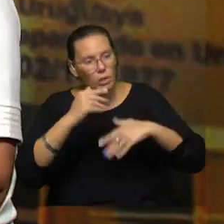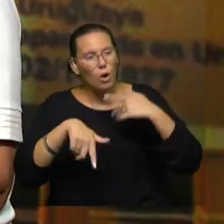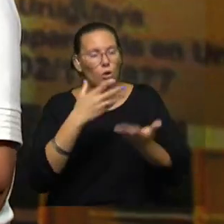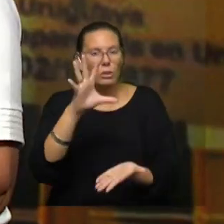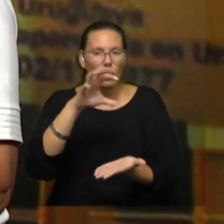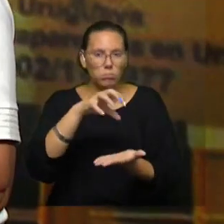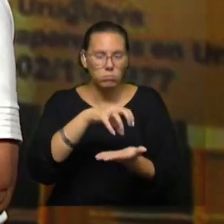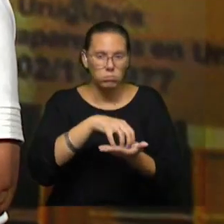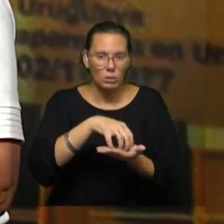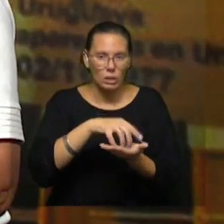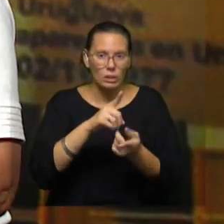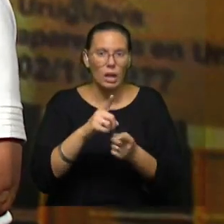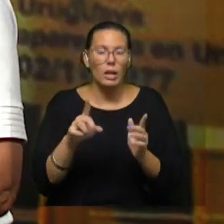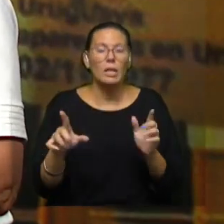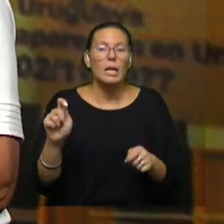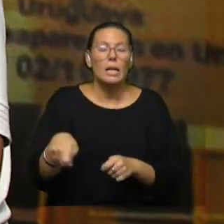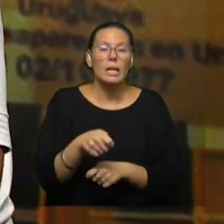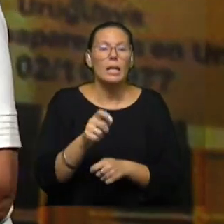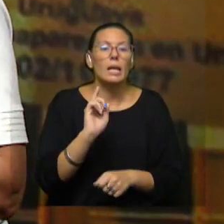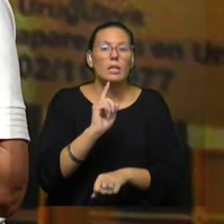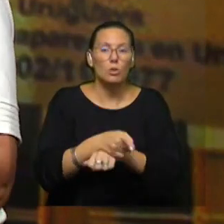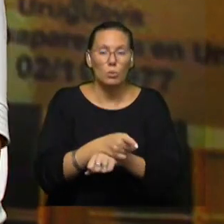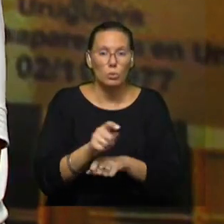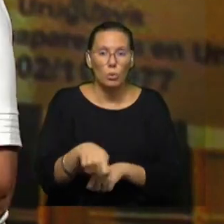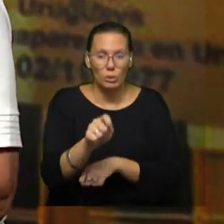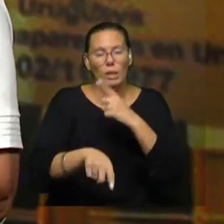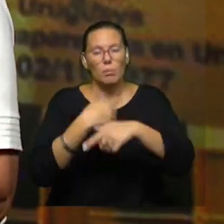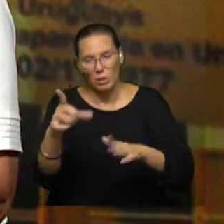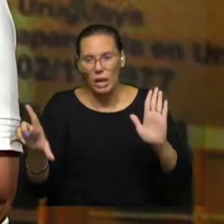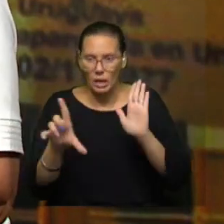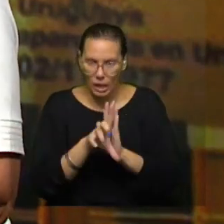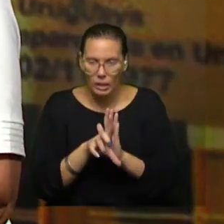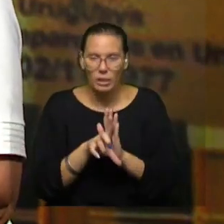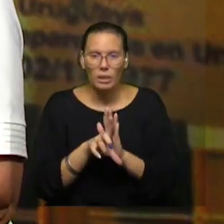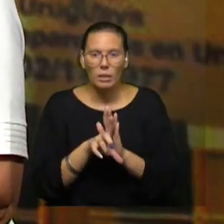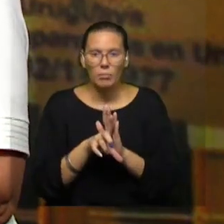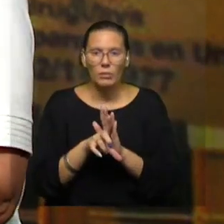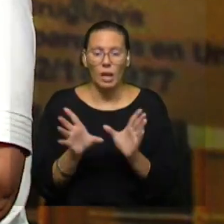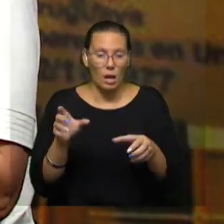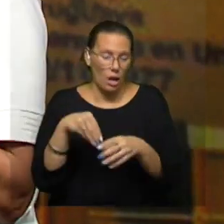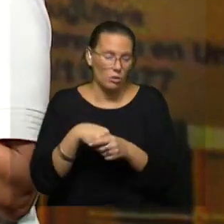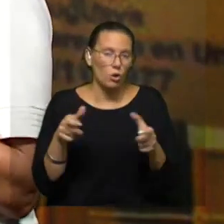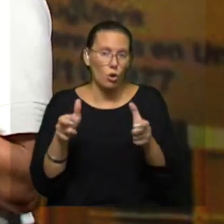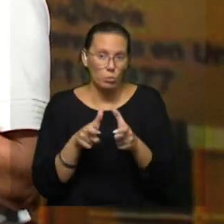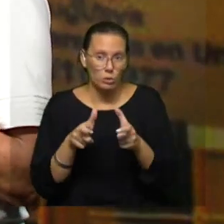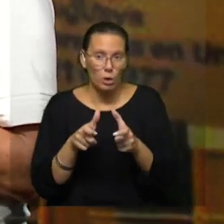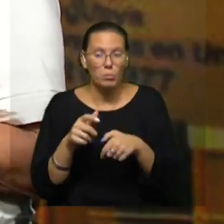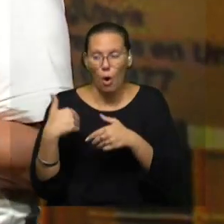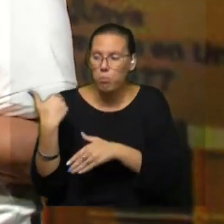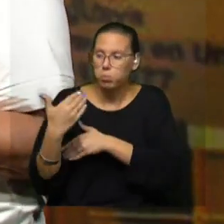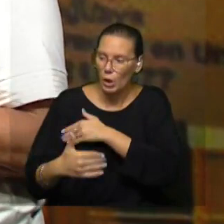el predio se cautela por una resolución judicial, y después viene la ley, y ahora es parte de la comisión. Pero ven que son